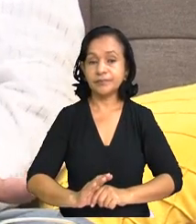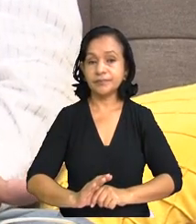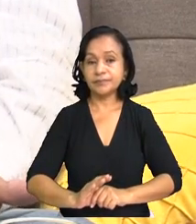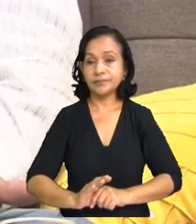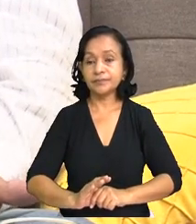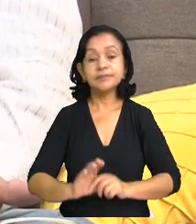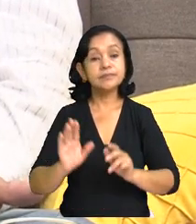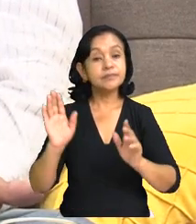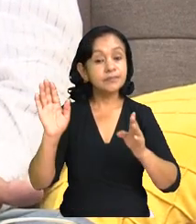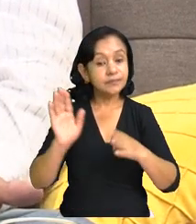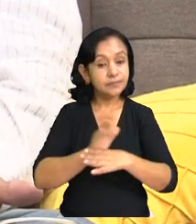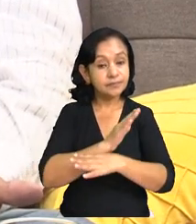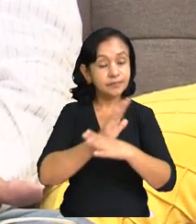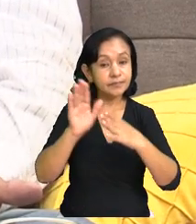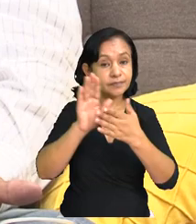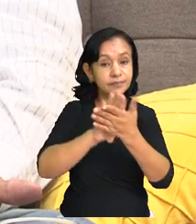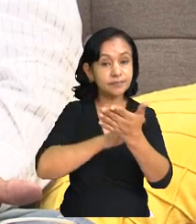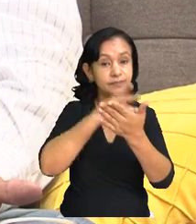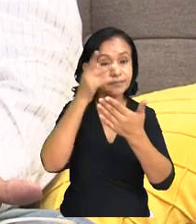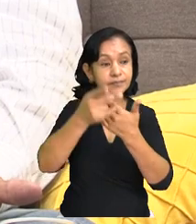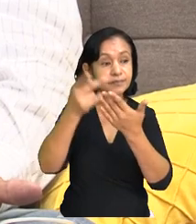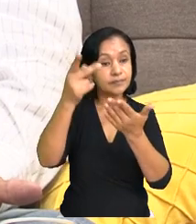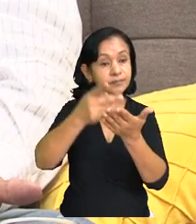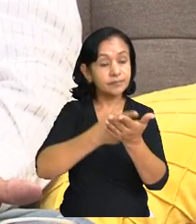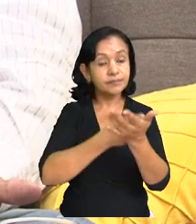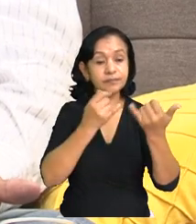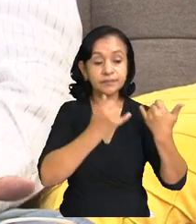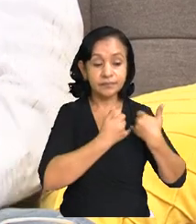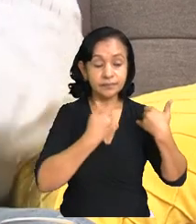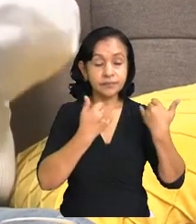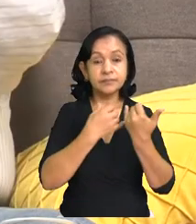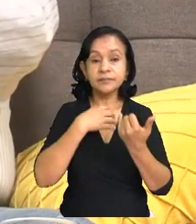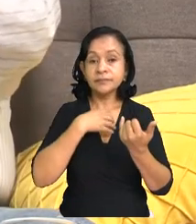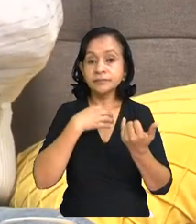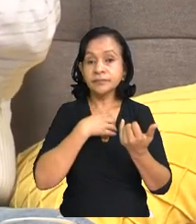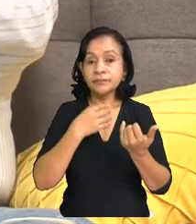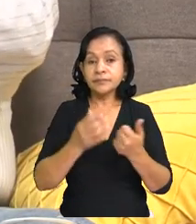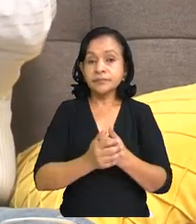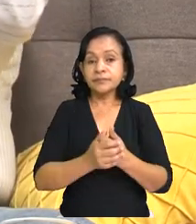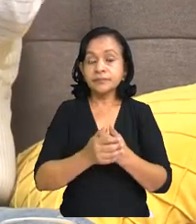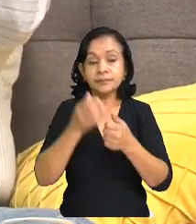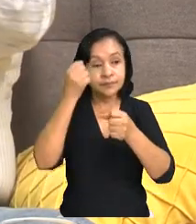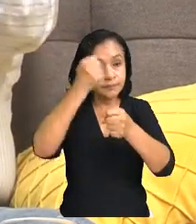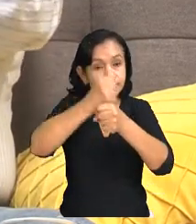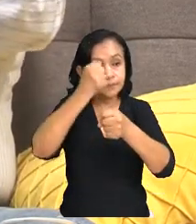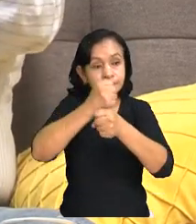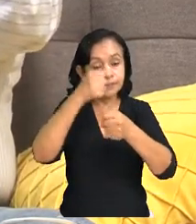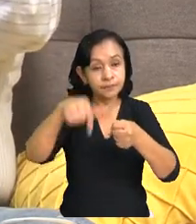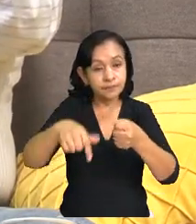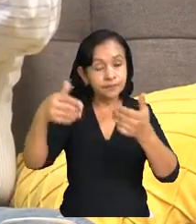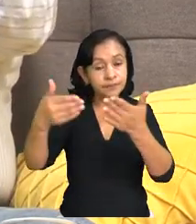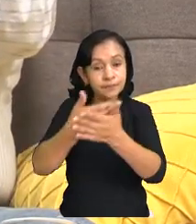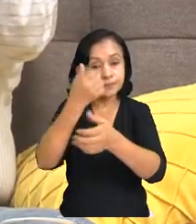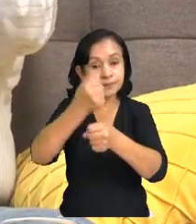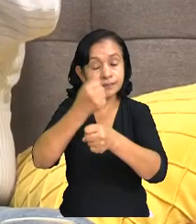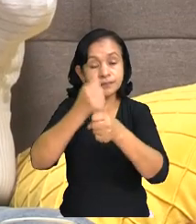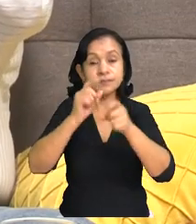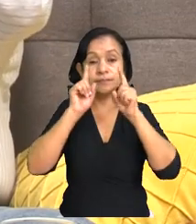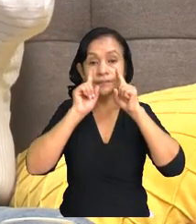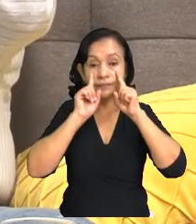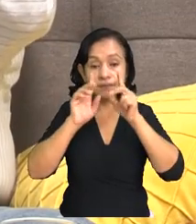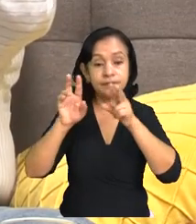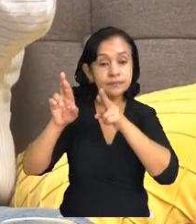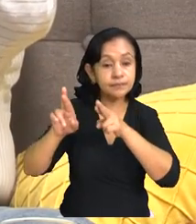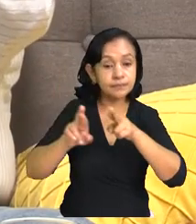Y entonces, los diferentes programas y proyectos que tenemos en las instituciones, ahora estamos trabajando para mejorar la seguridad hídrica,